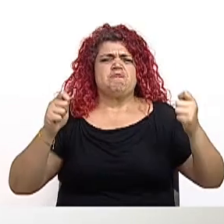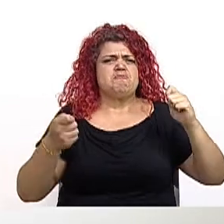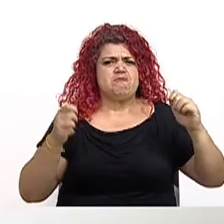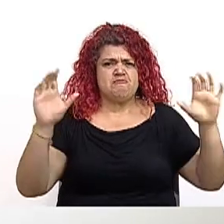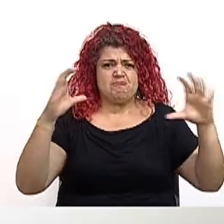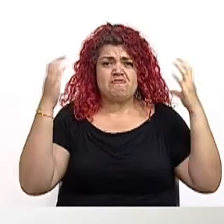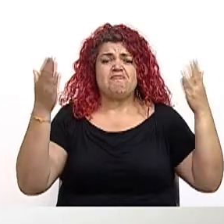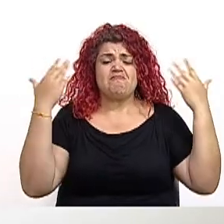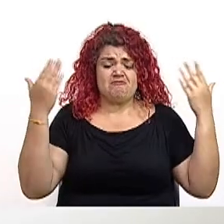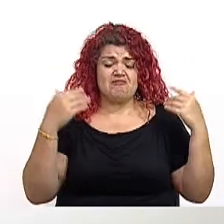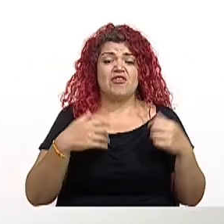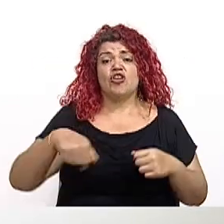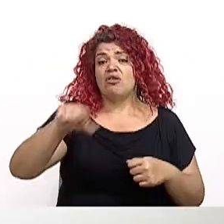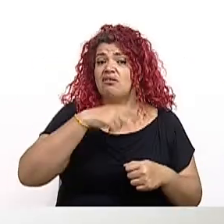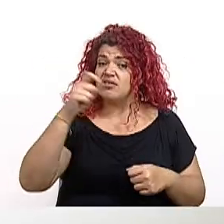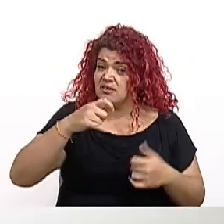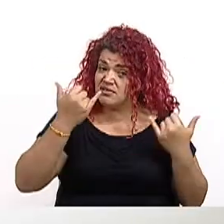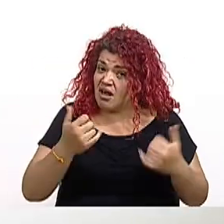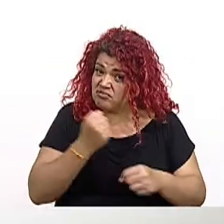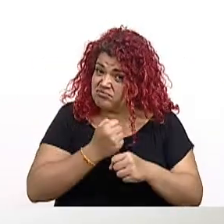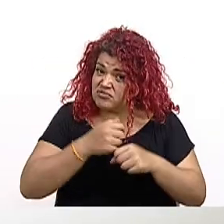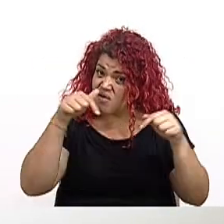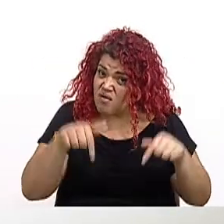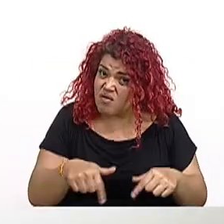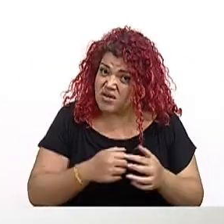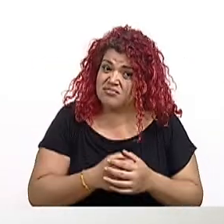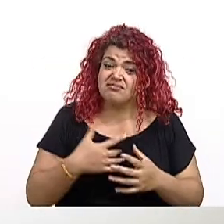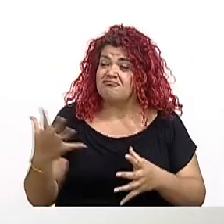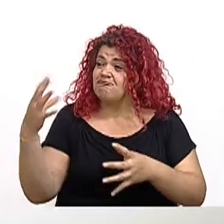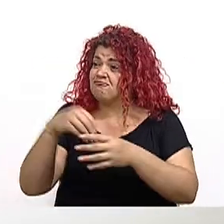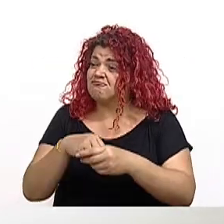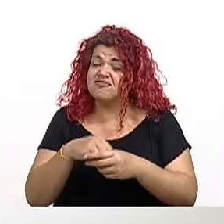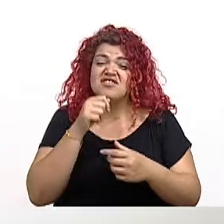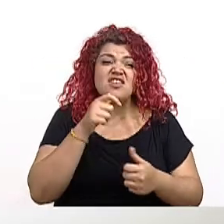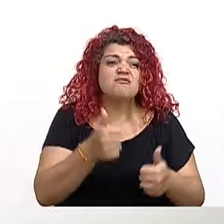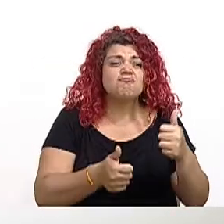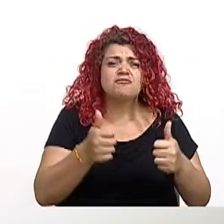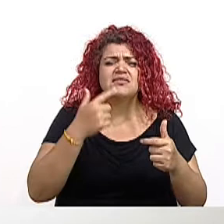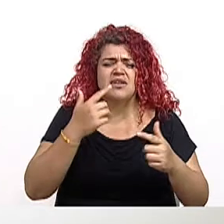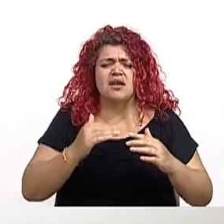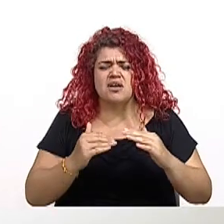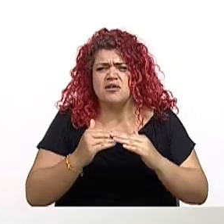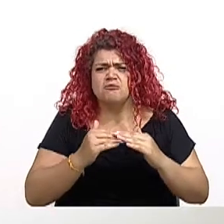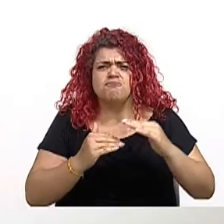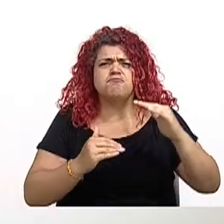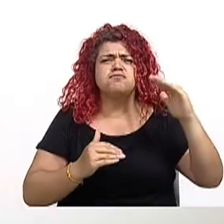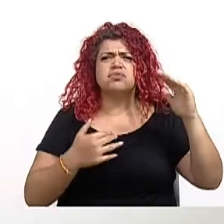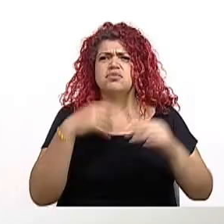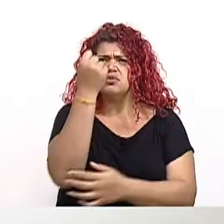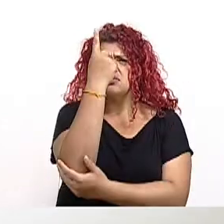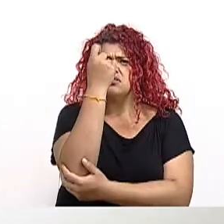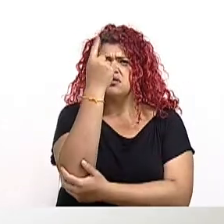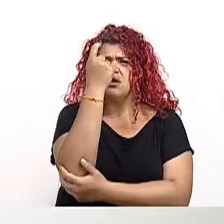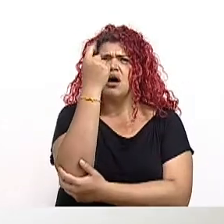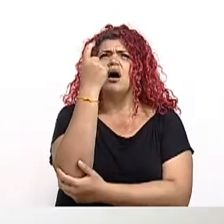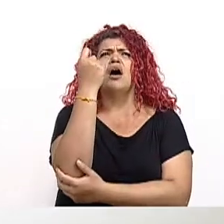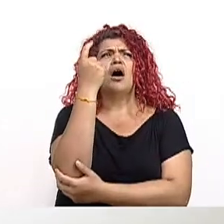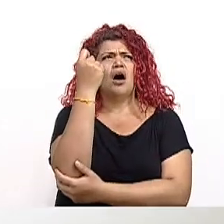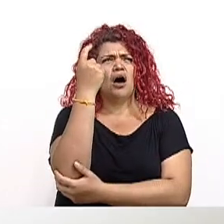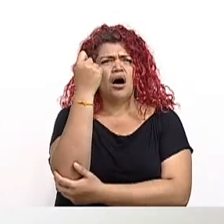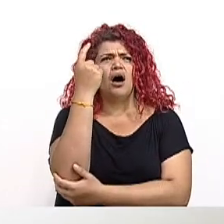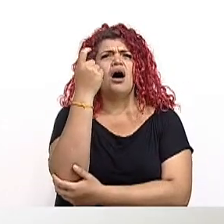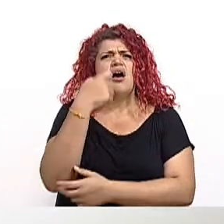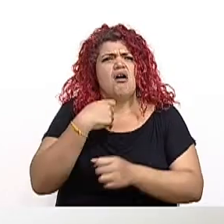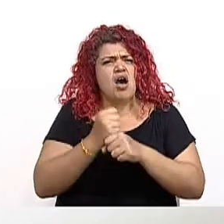hoy, juntos, incluir a los que deciden, aumentar nuestra comprensión del cambio climático,